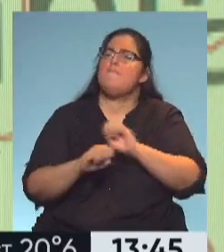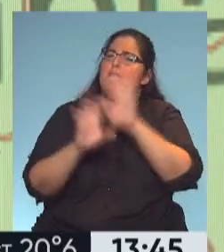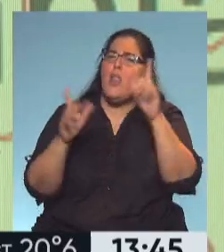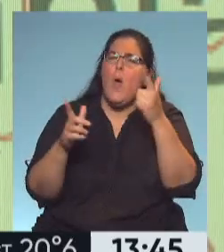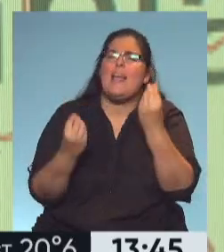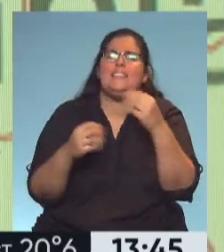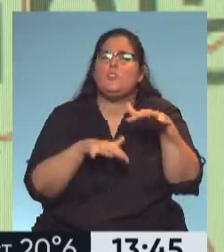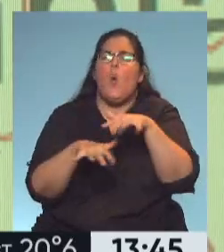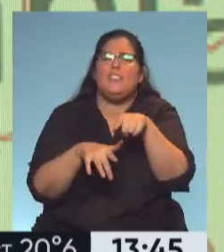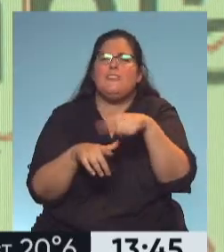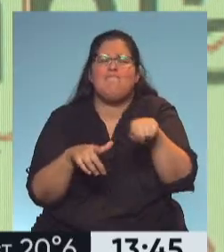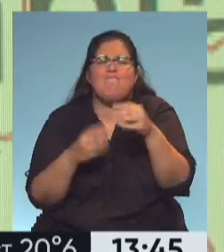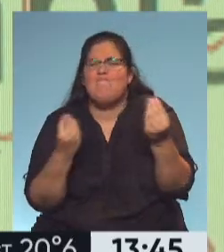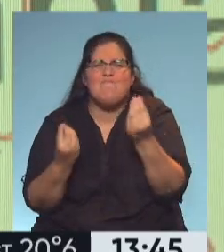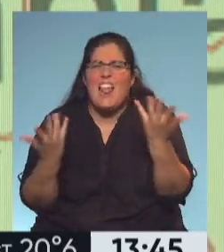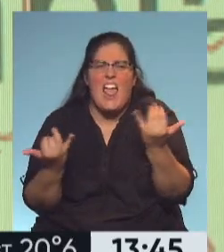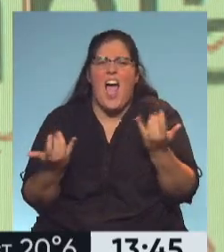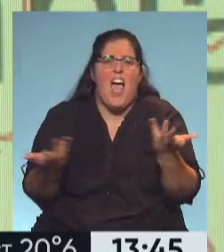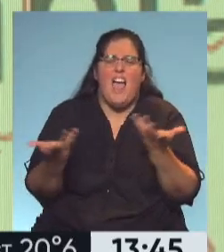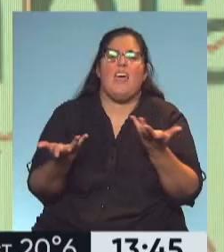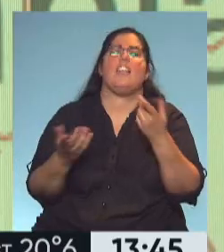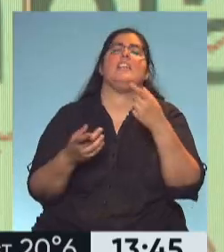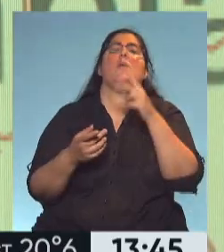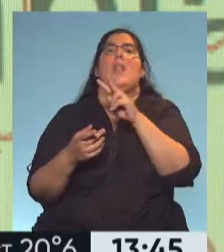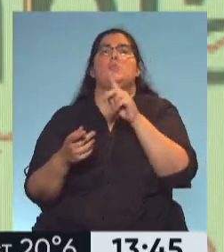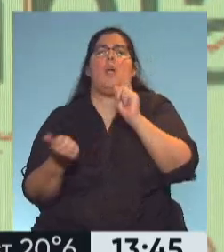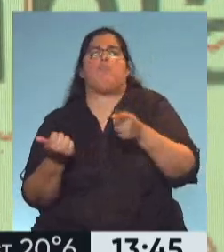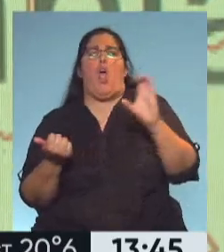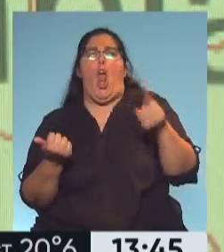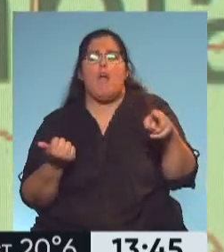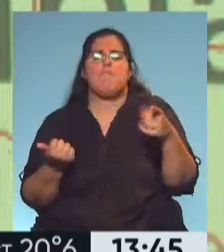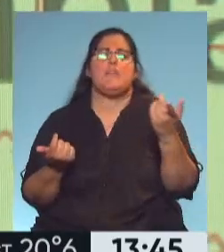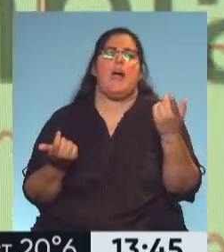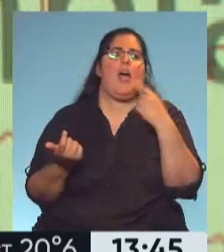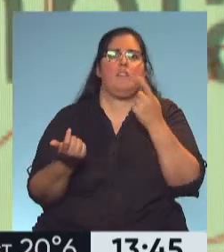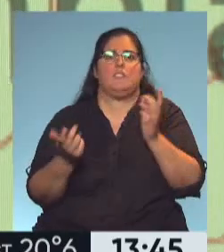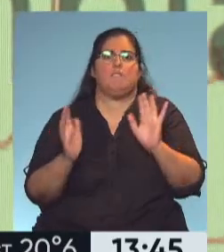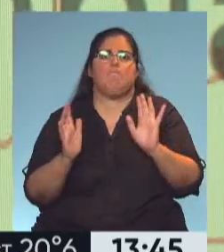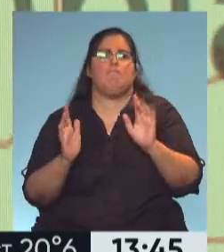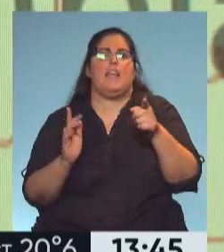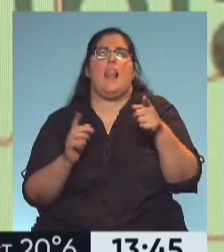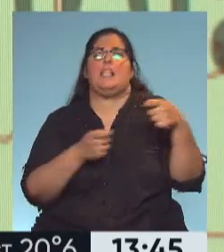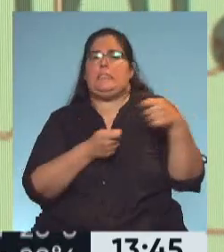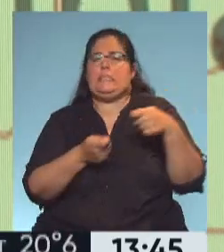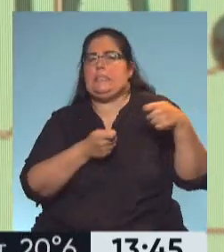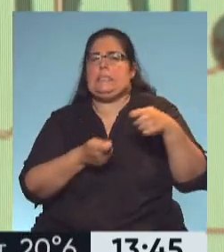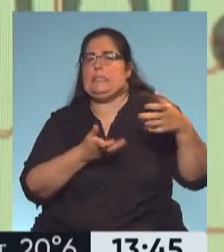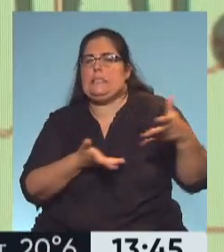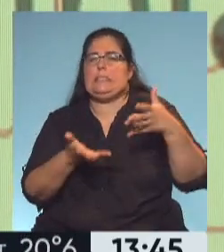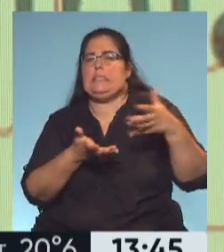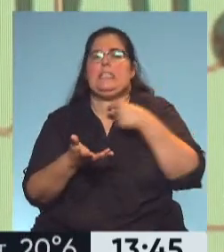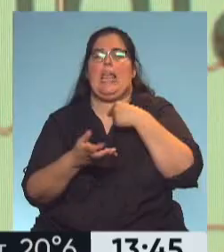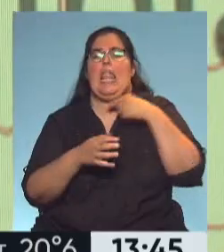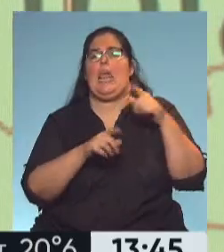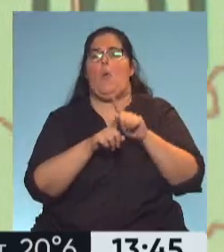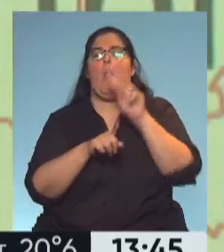lo que sucedió ahí. Desde Venezuela culpan al gobierno colombiano de estar impulsando esta invasión sobre